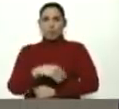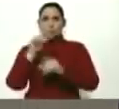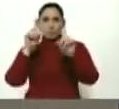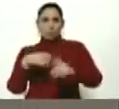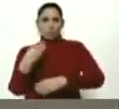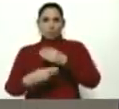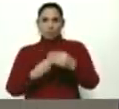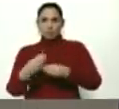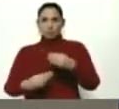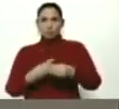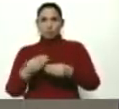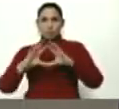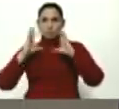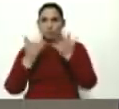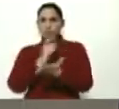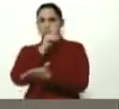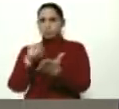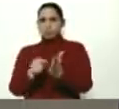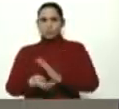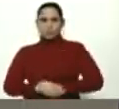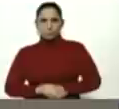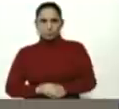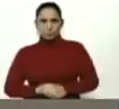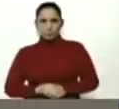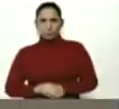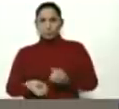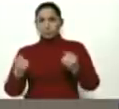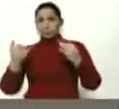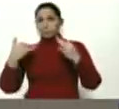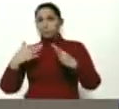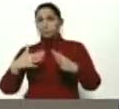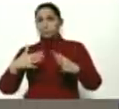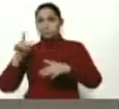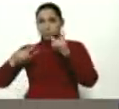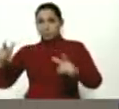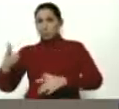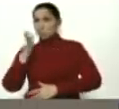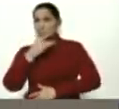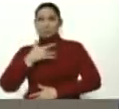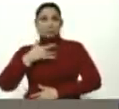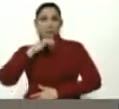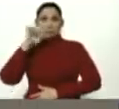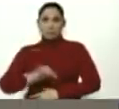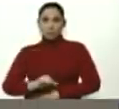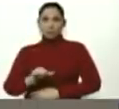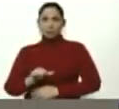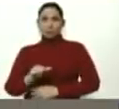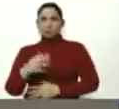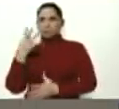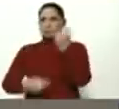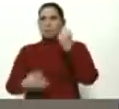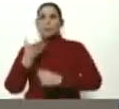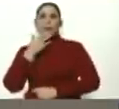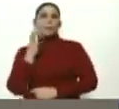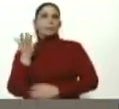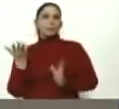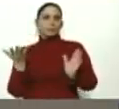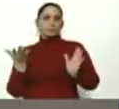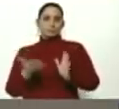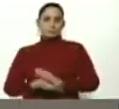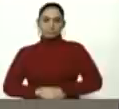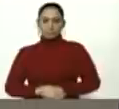realizado en el mundo entero, pues muchísimos casos asintomáticos se nos hubieran escapado. Un ejemplo de eso es